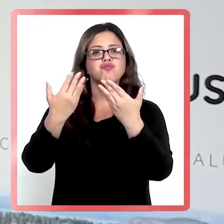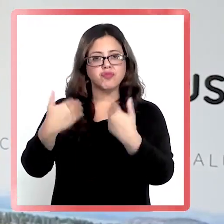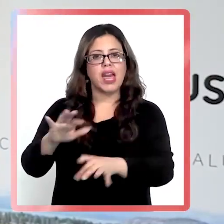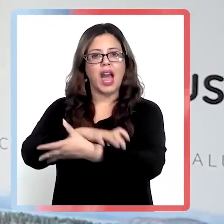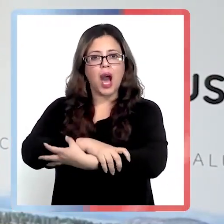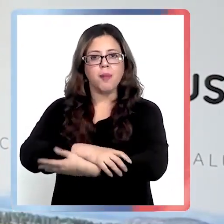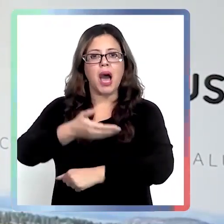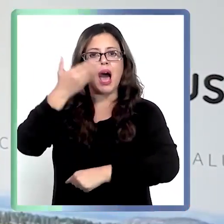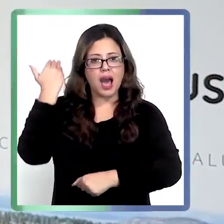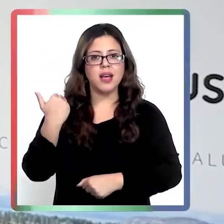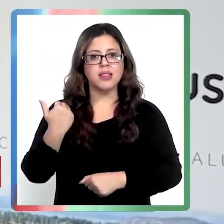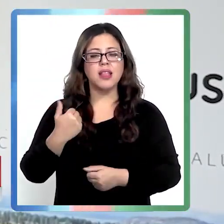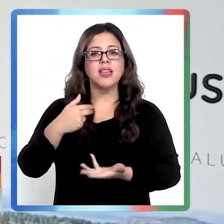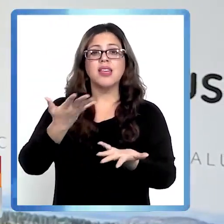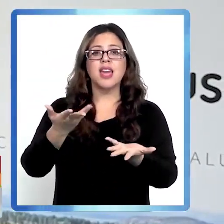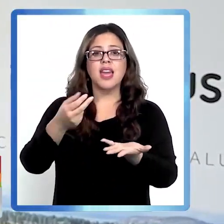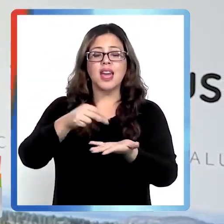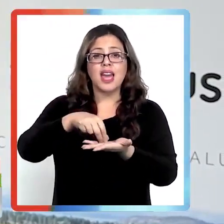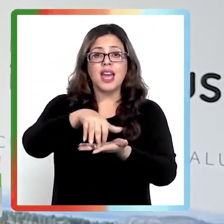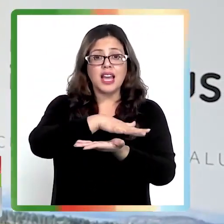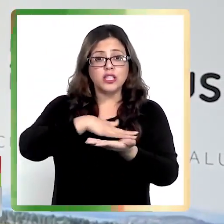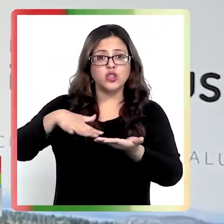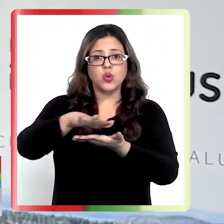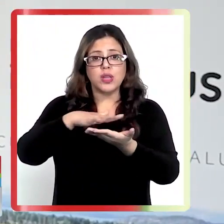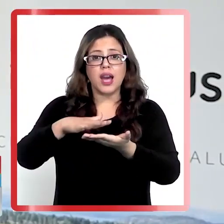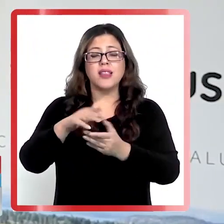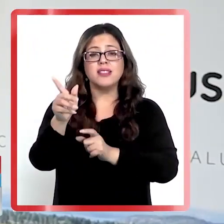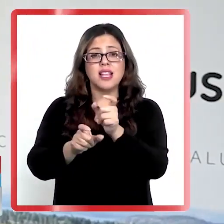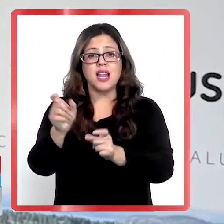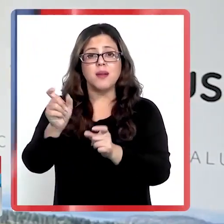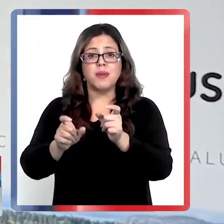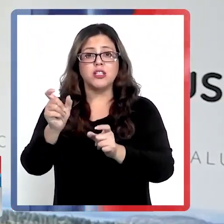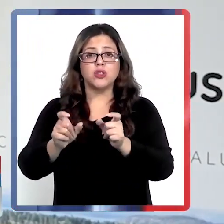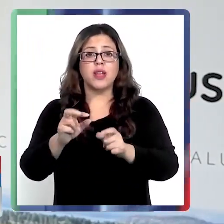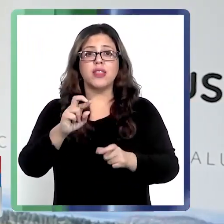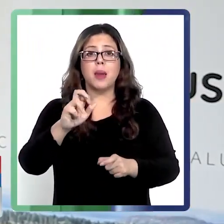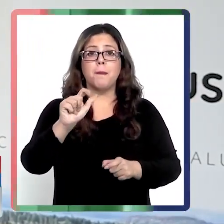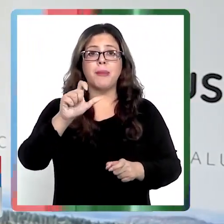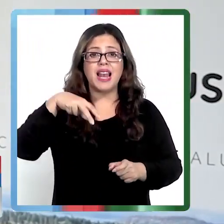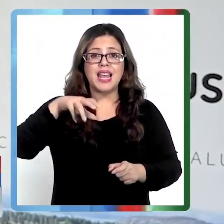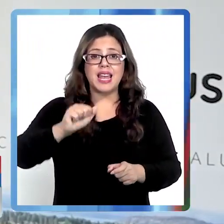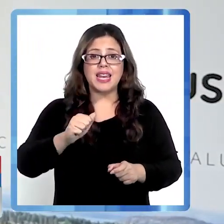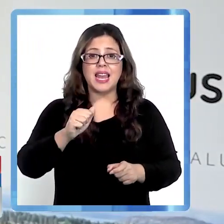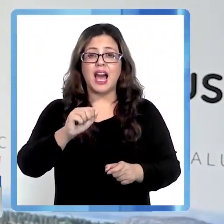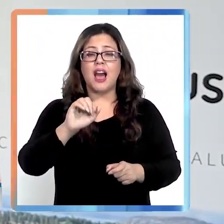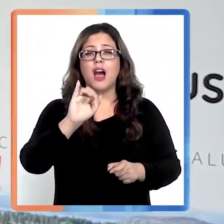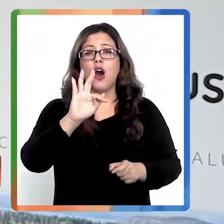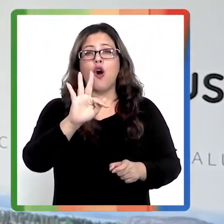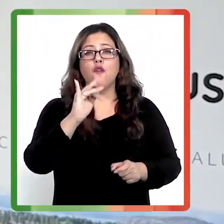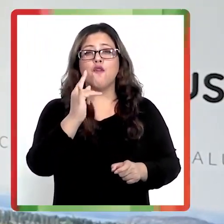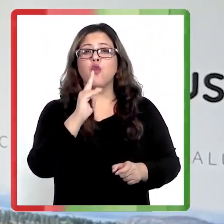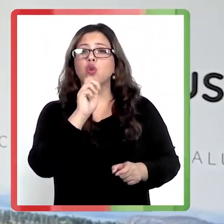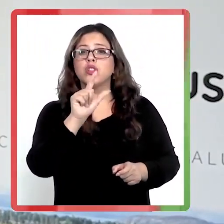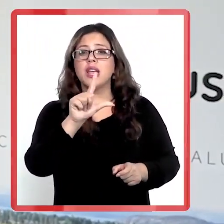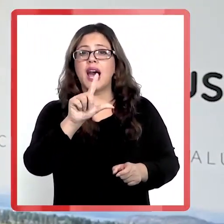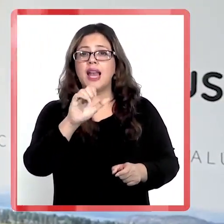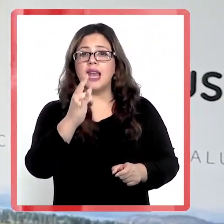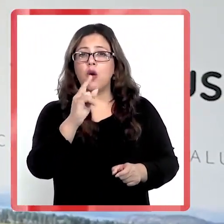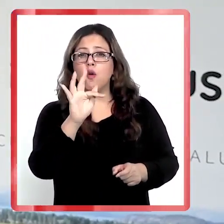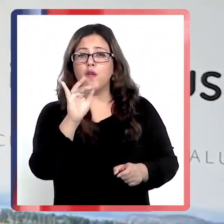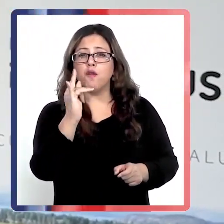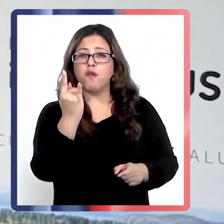ya tenemos un convenio en la ciudad de Esquel. Nosotros, nuestros pacientes de la provincia de Palena, especialmente Futaleufú, Chaitén y